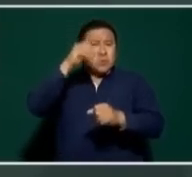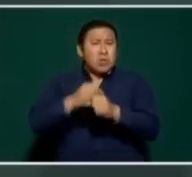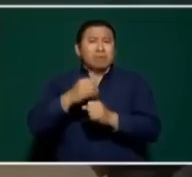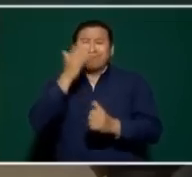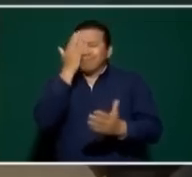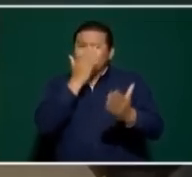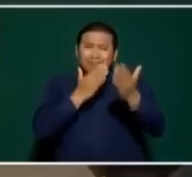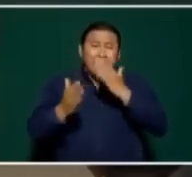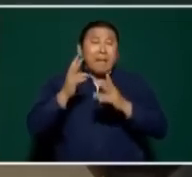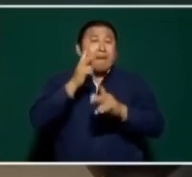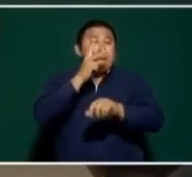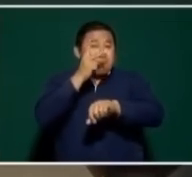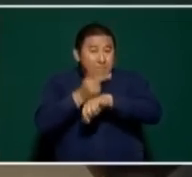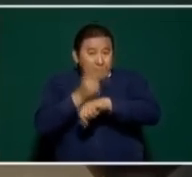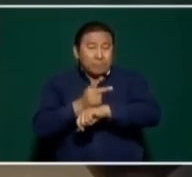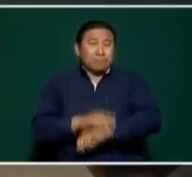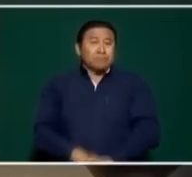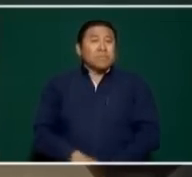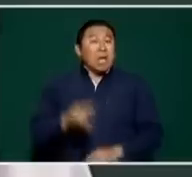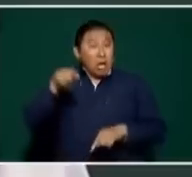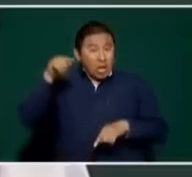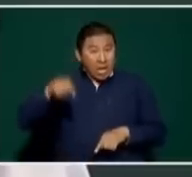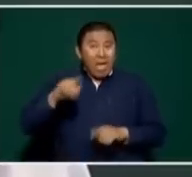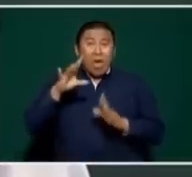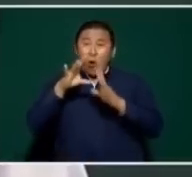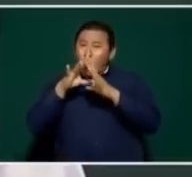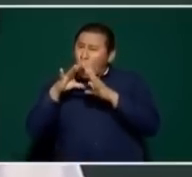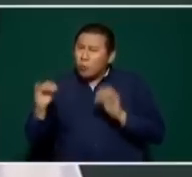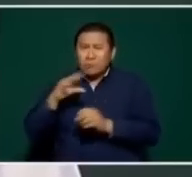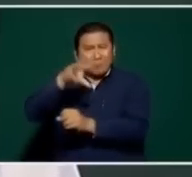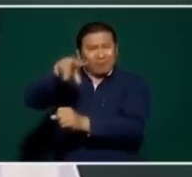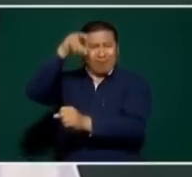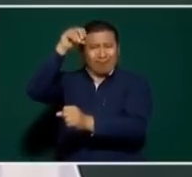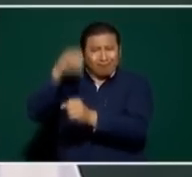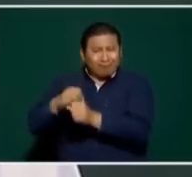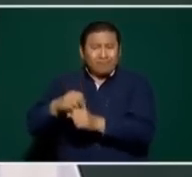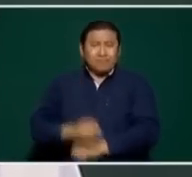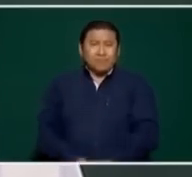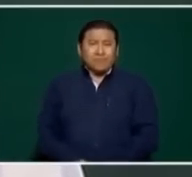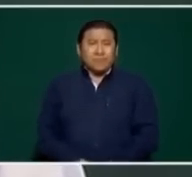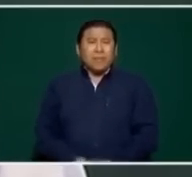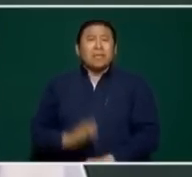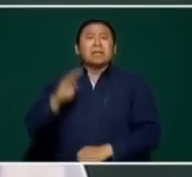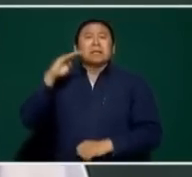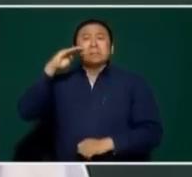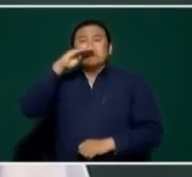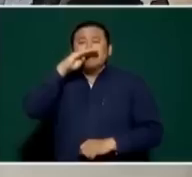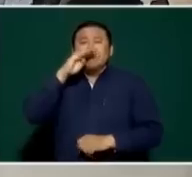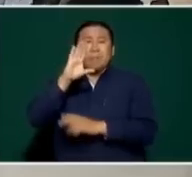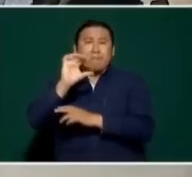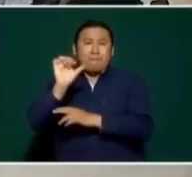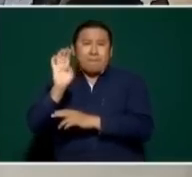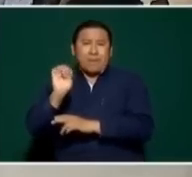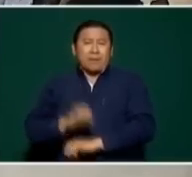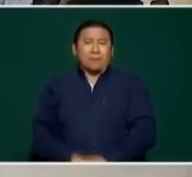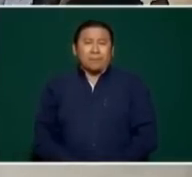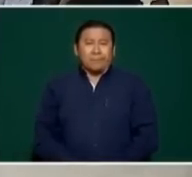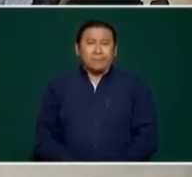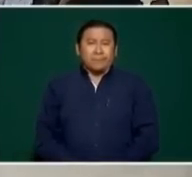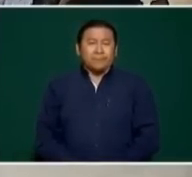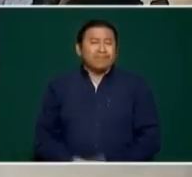estudian preparatoria en Cozumel, todos, su beca,